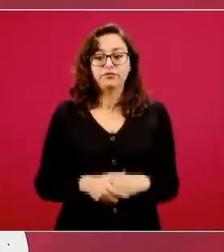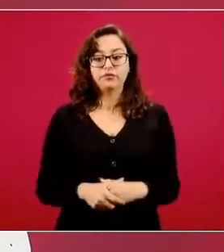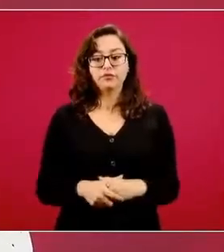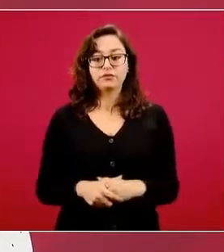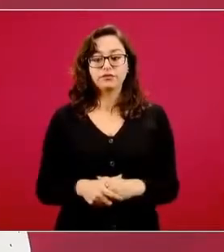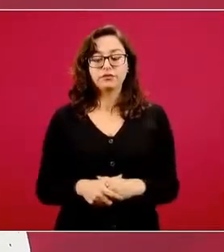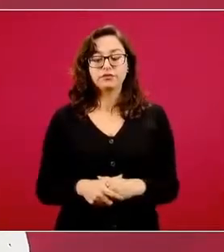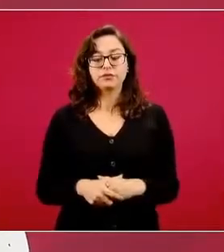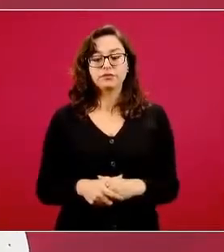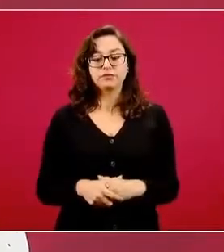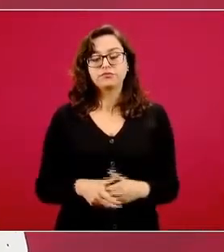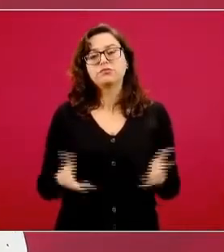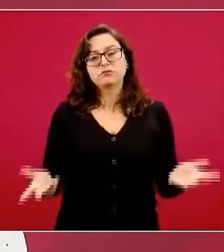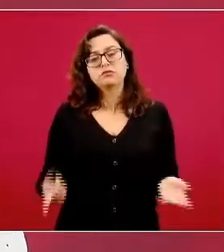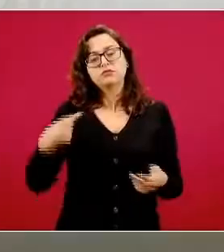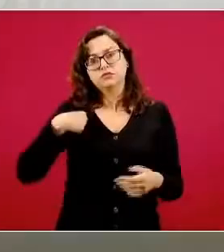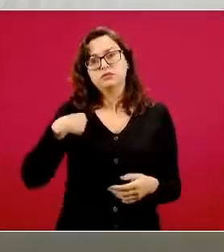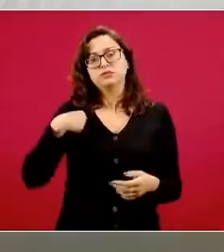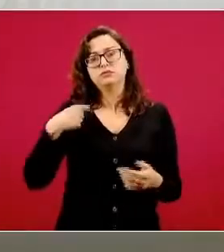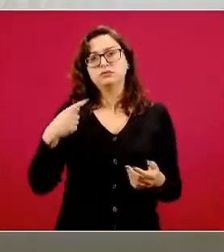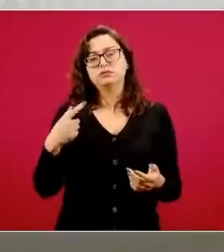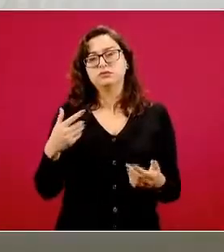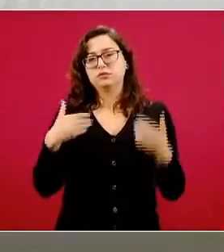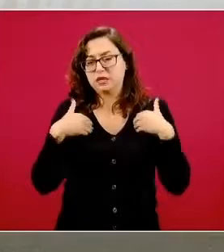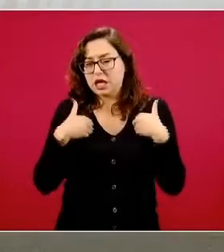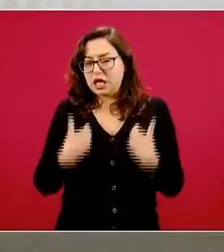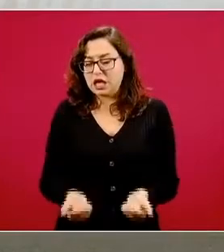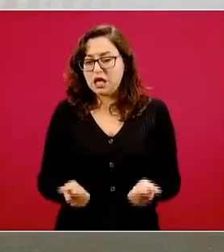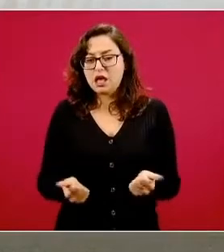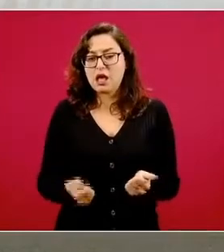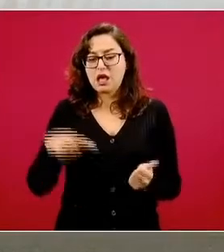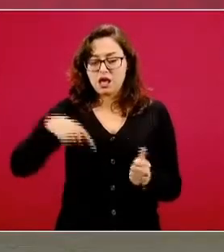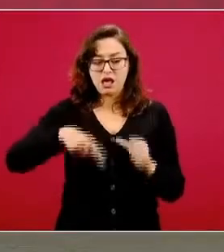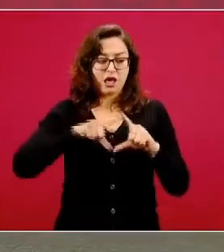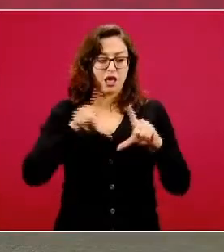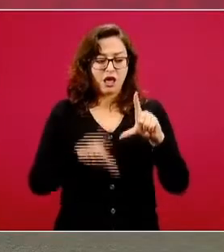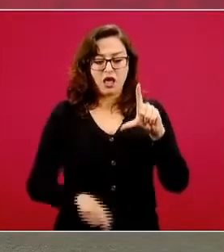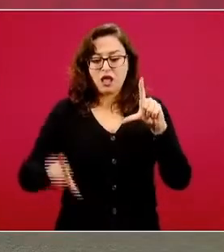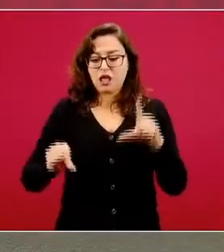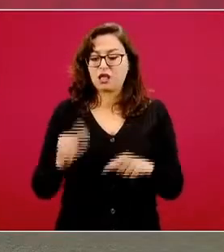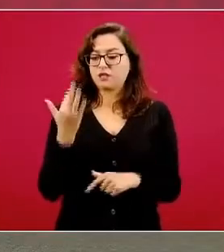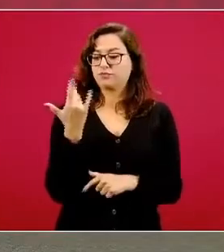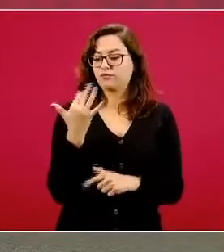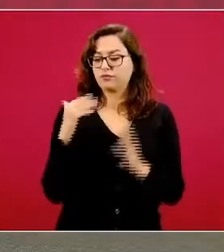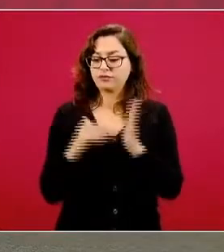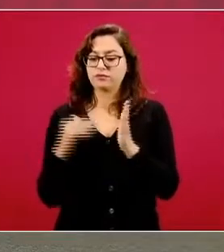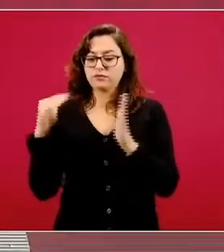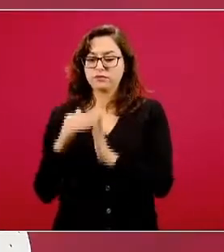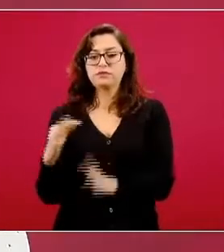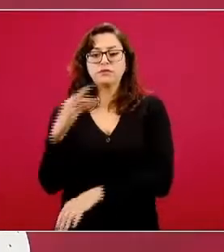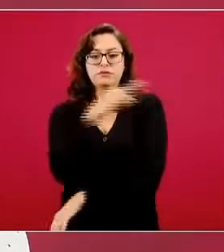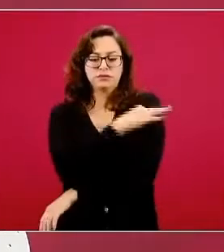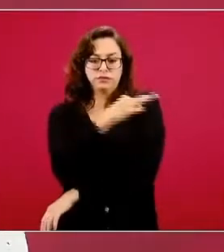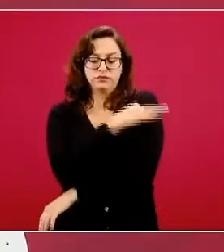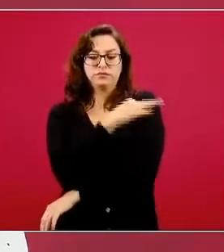está esperando o estamos esperando a que haya en México 50 millones de vacunas